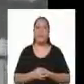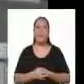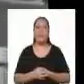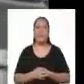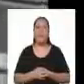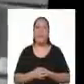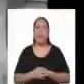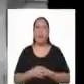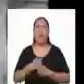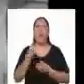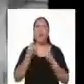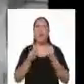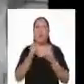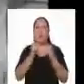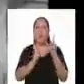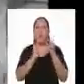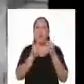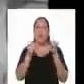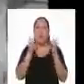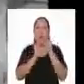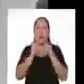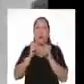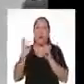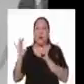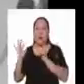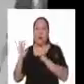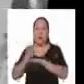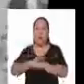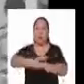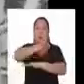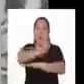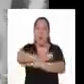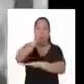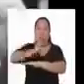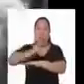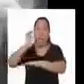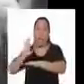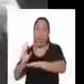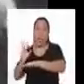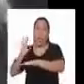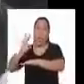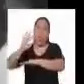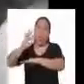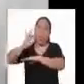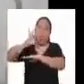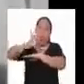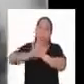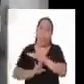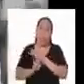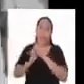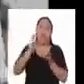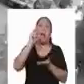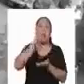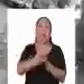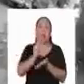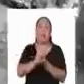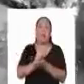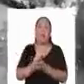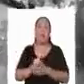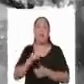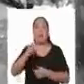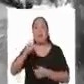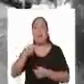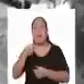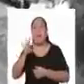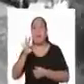La migración del campo a la capital se acentuó entre 1950 y 1960. Y